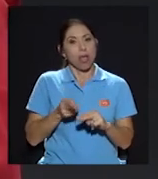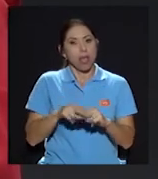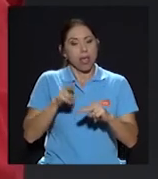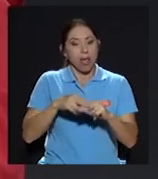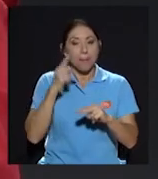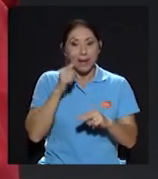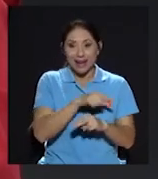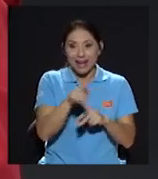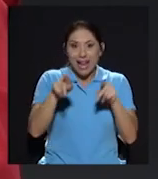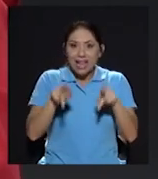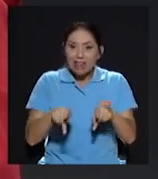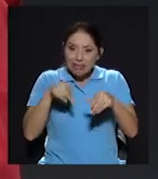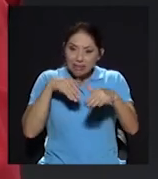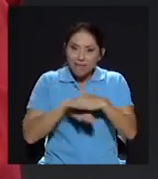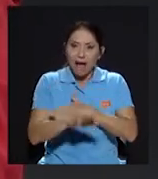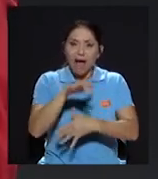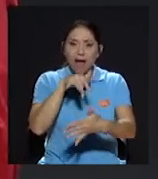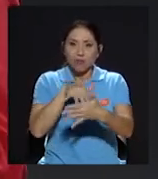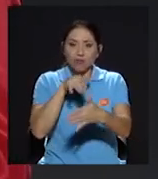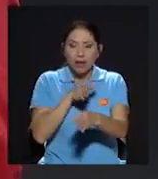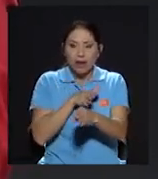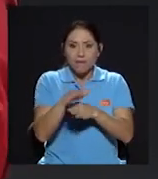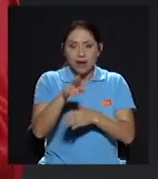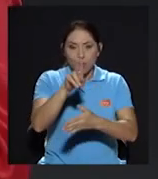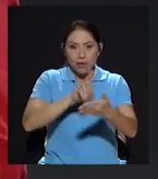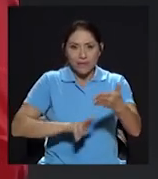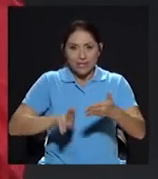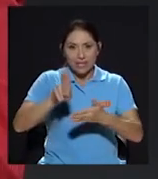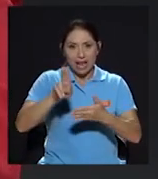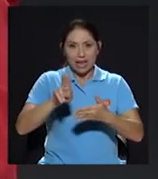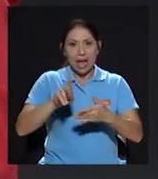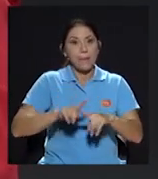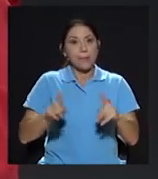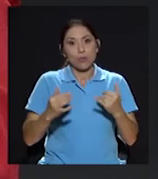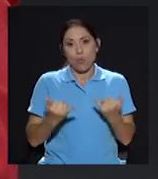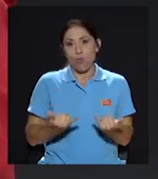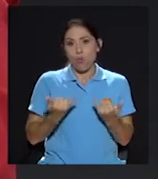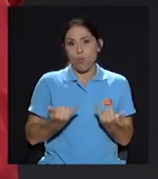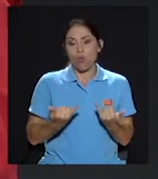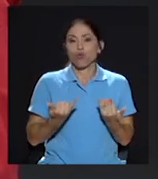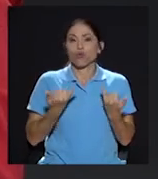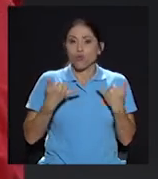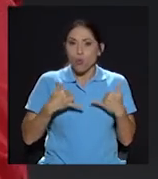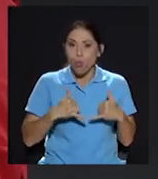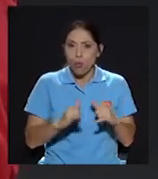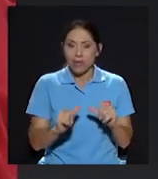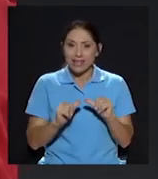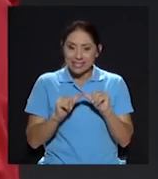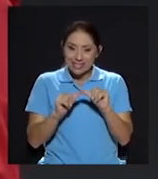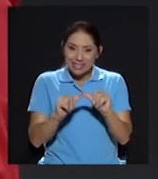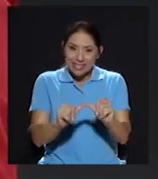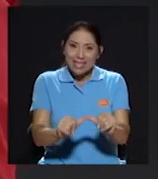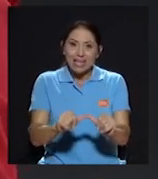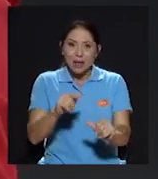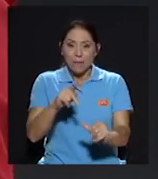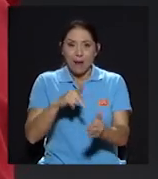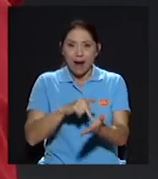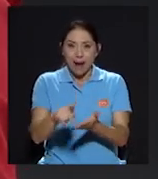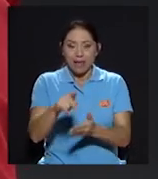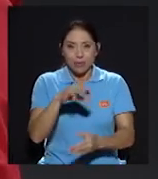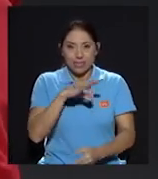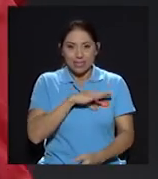las carreras universitarias bueno hoy día se paga el mismo incentivo se sigue pagando el incentivo a pesar de que la carrera